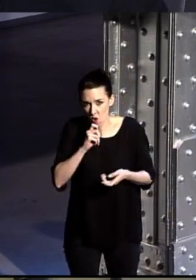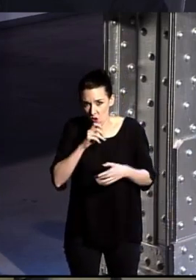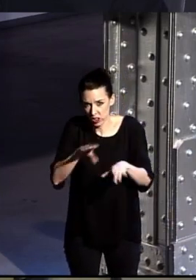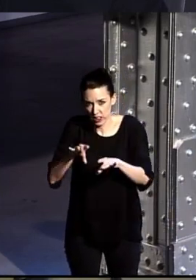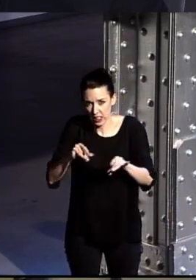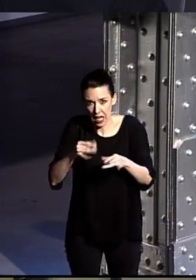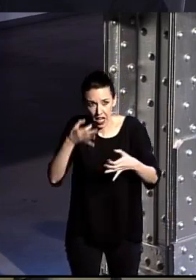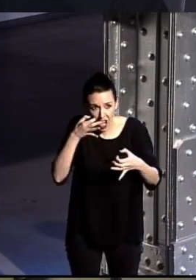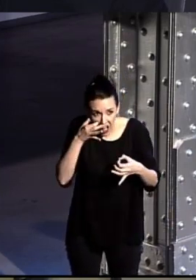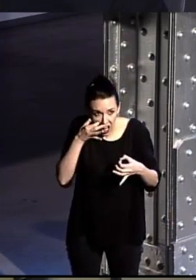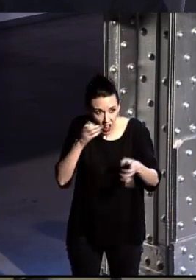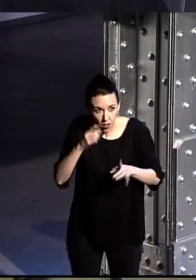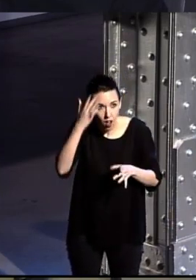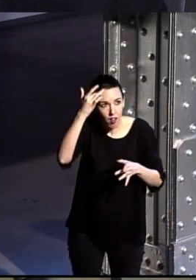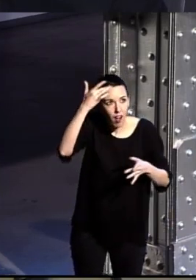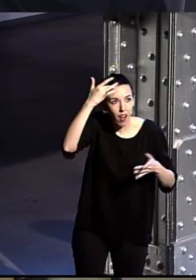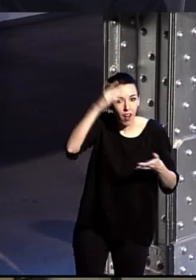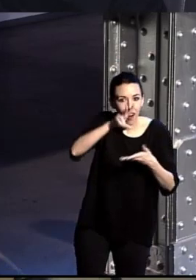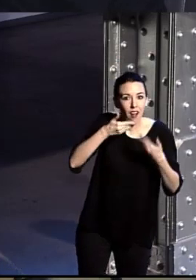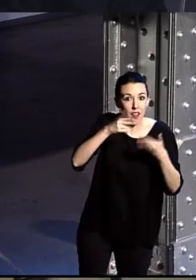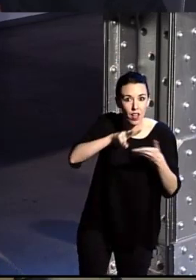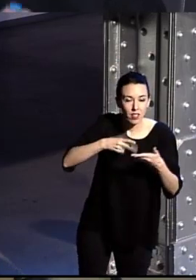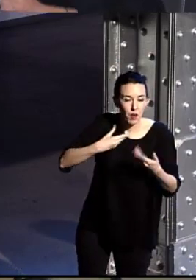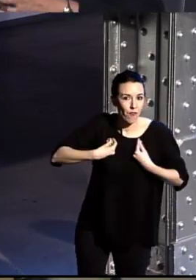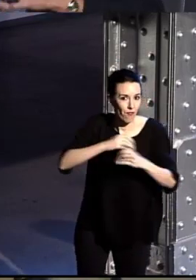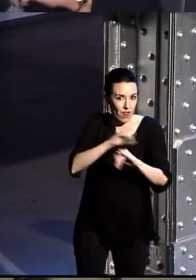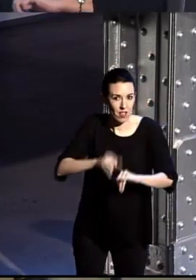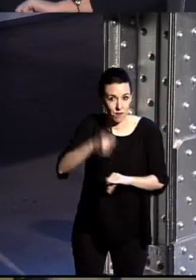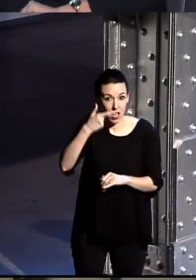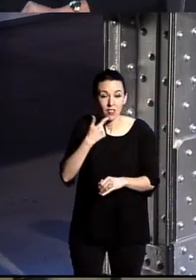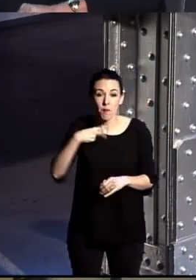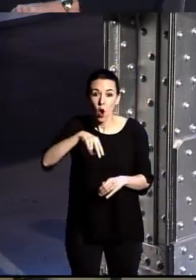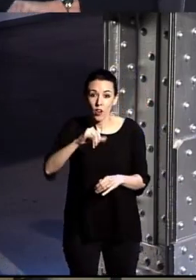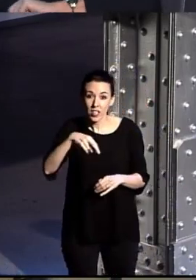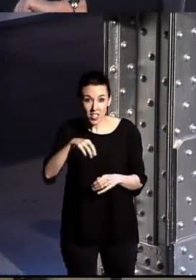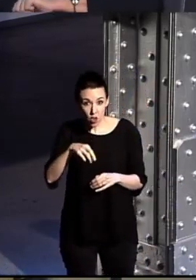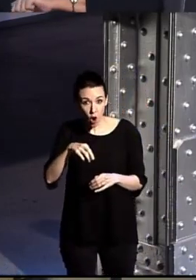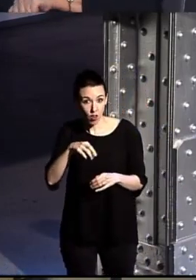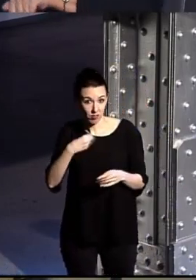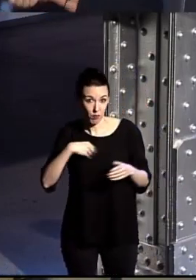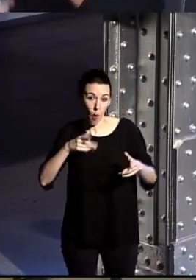terrenal. Esto es lo que nos enseña Nino, además, y lo que descubrimos en El lector de Julio Verne.